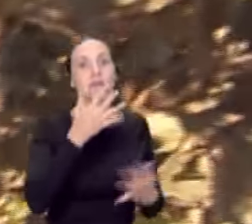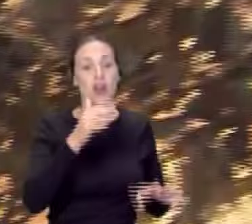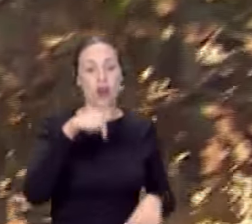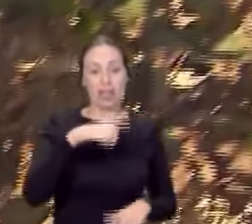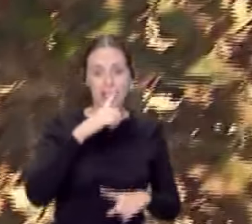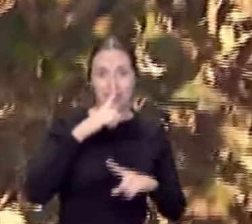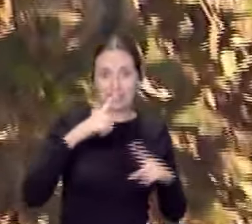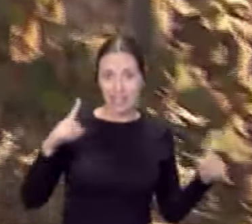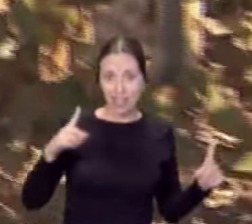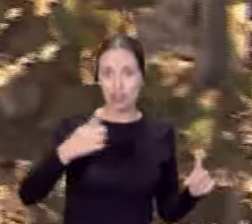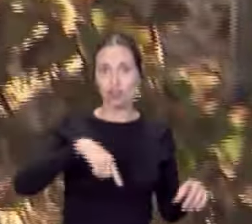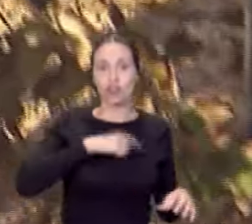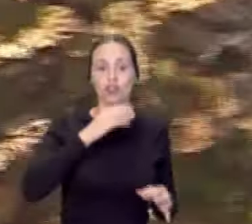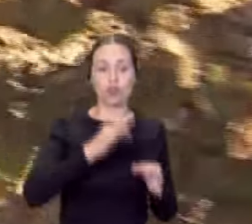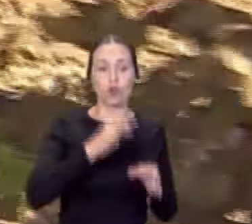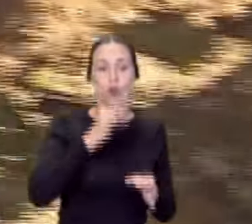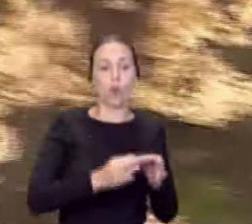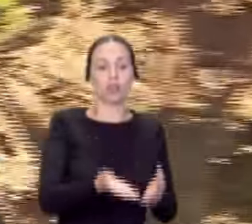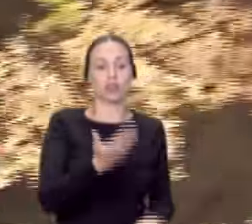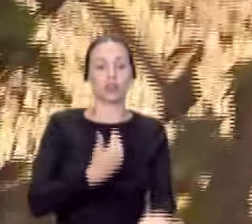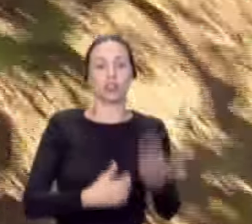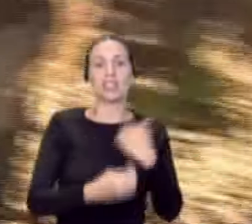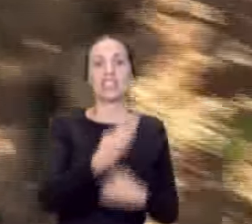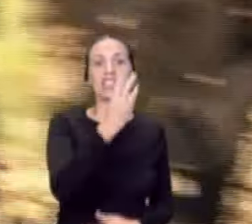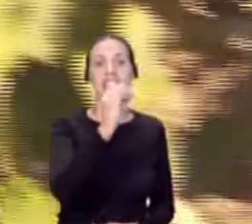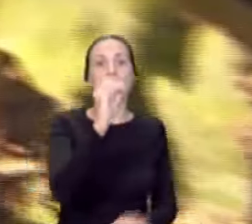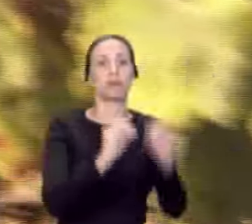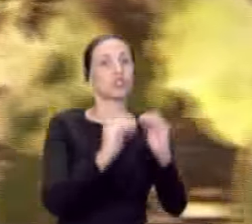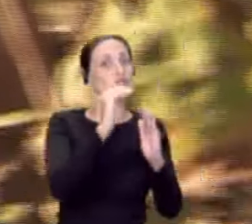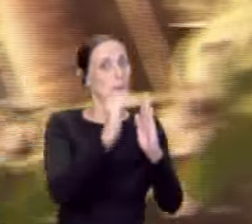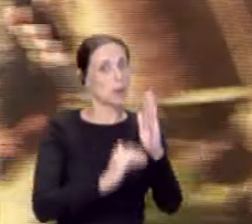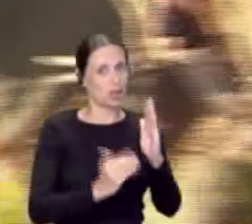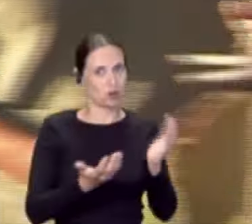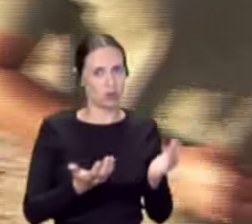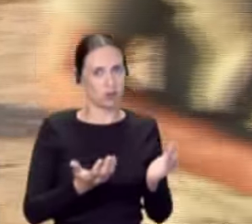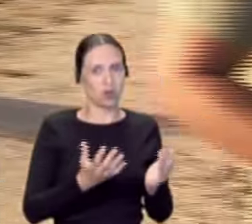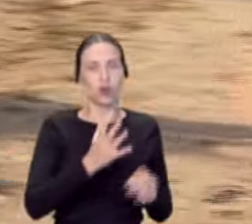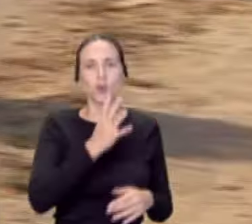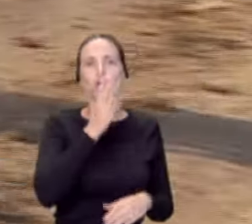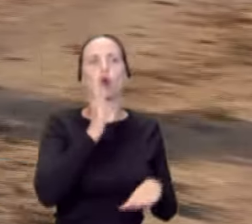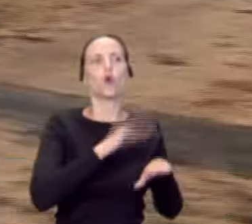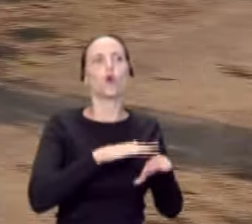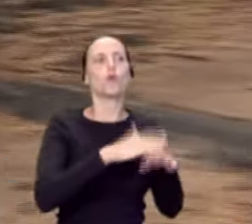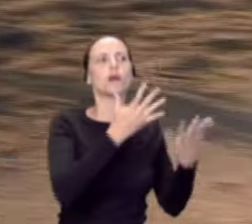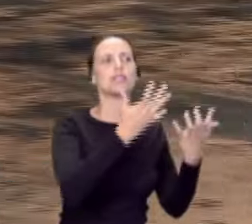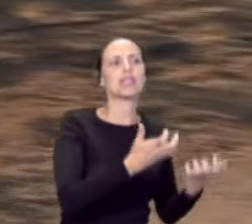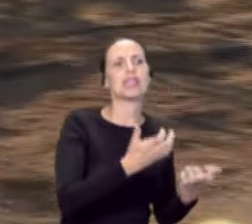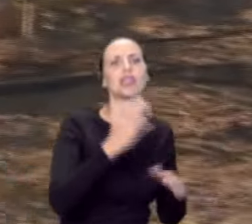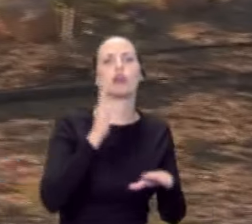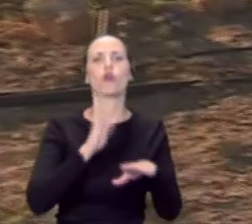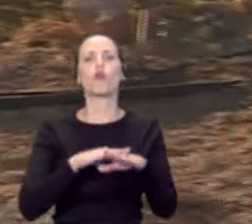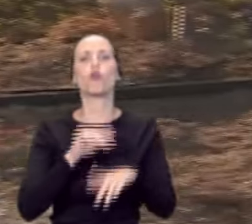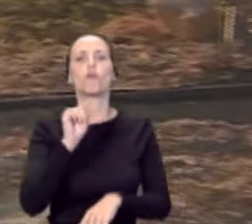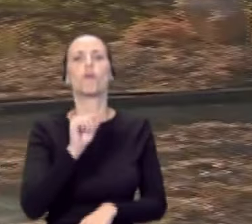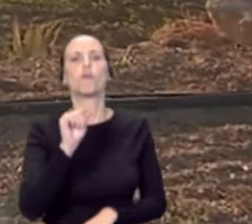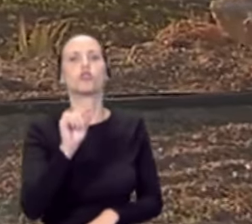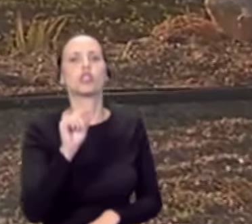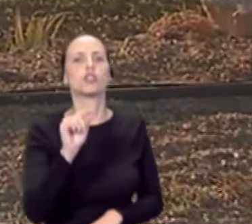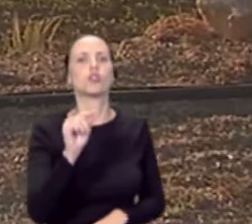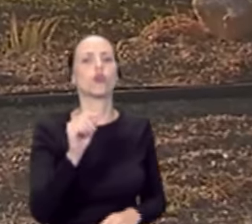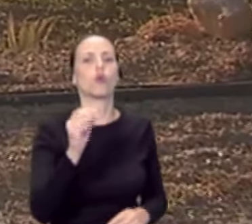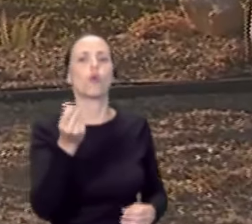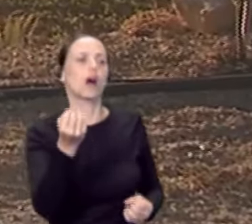30% menos de cosecha. ¿Cuánto debido a la sequía y al mosquito verde? Exactamente no lo sé, pero ha sumado porque, como